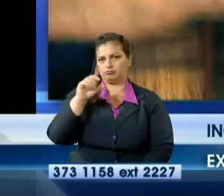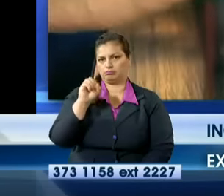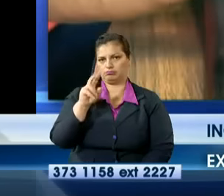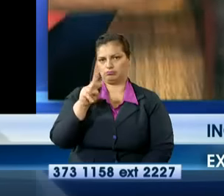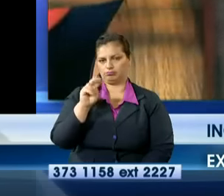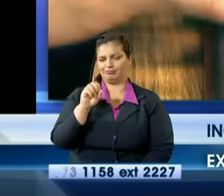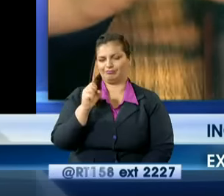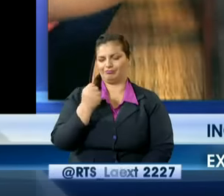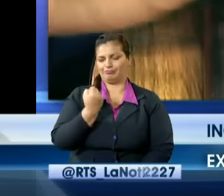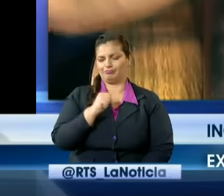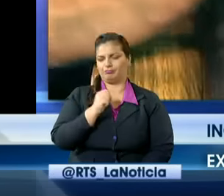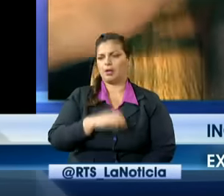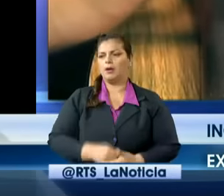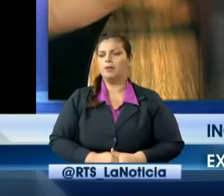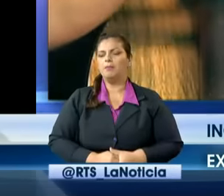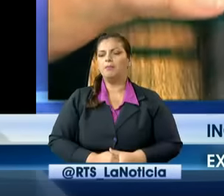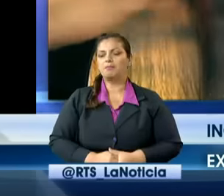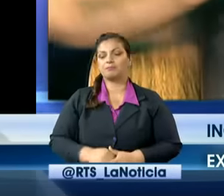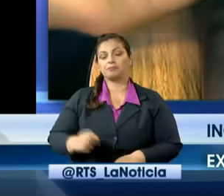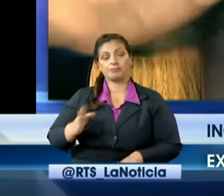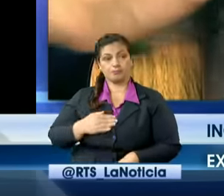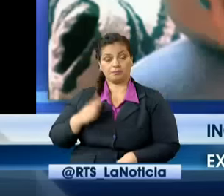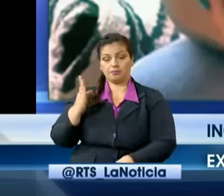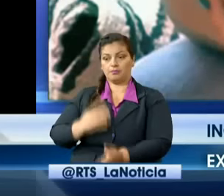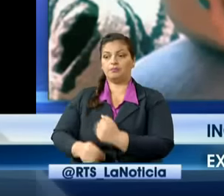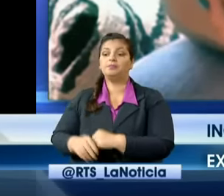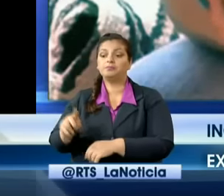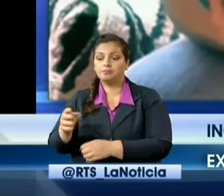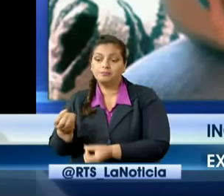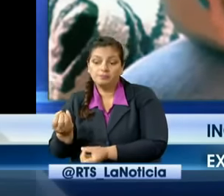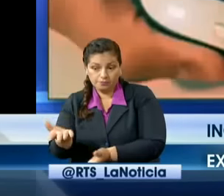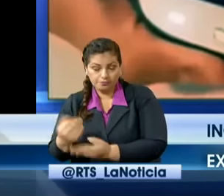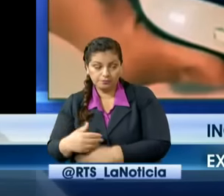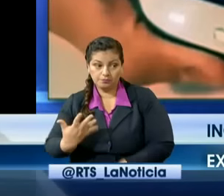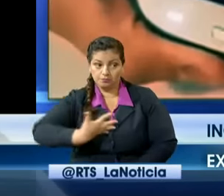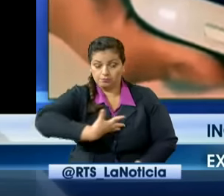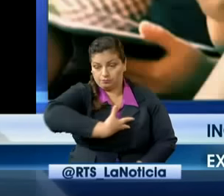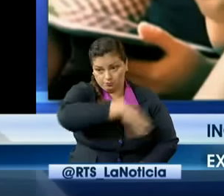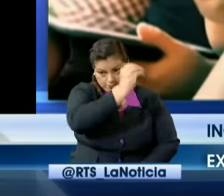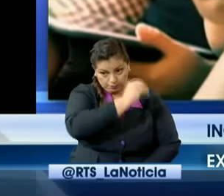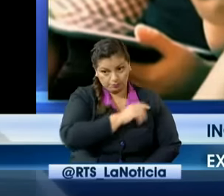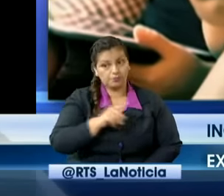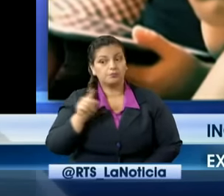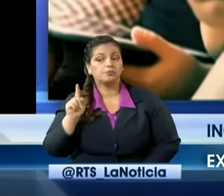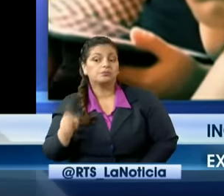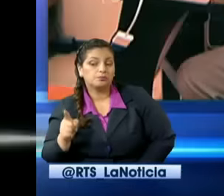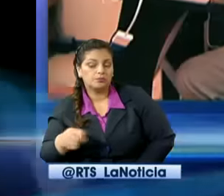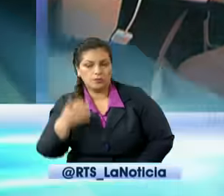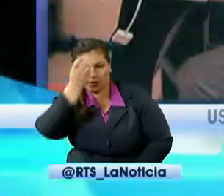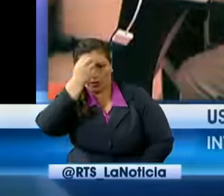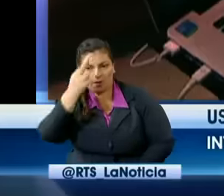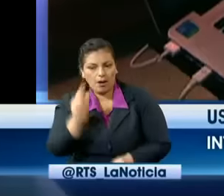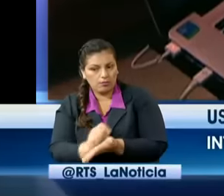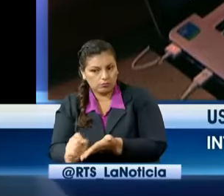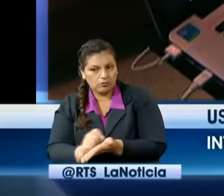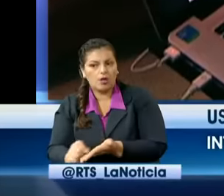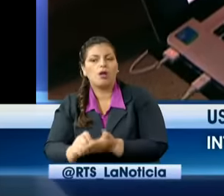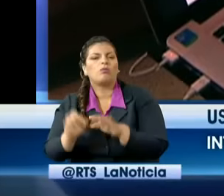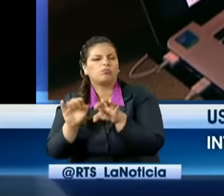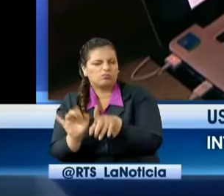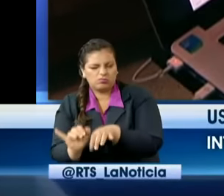computadora en el tiempo que yo no estoy en la casa, pero los programas de trabajo para hacer las tareas. Word,